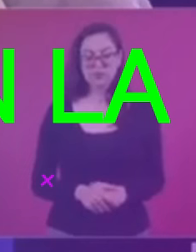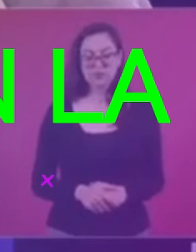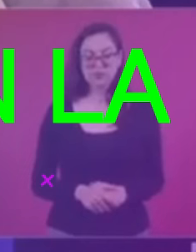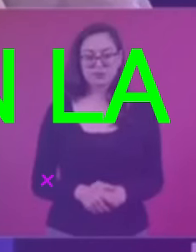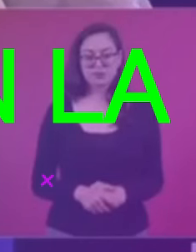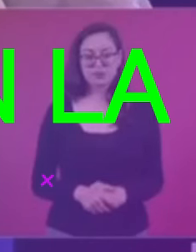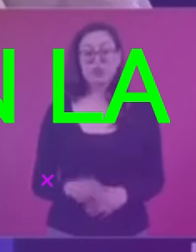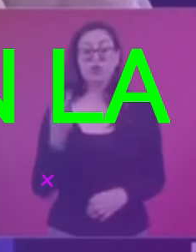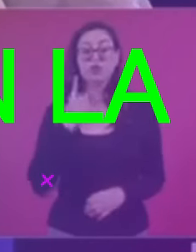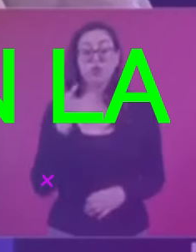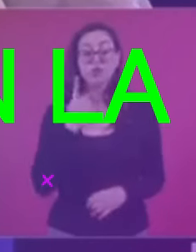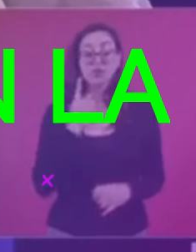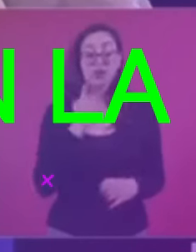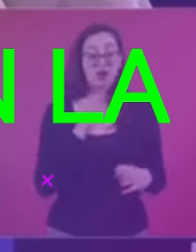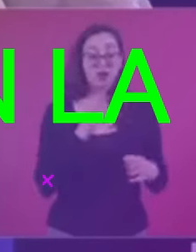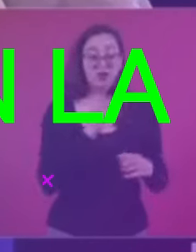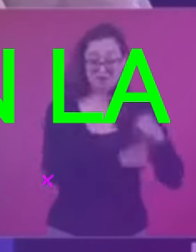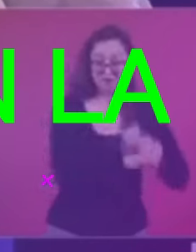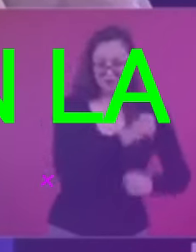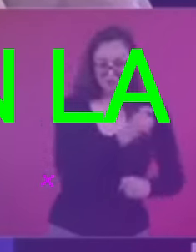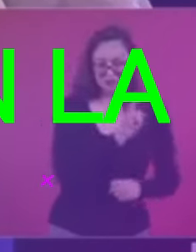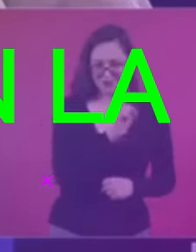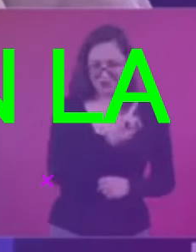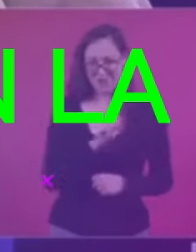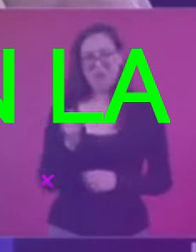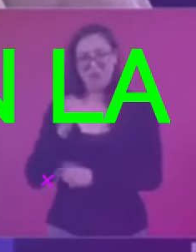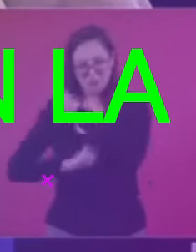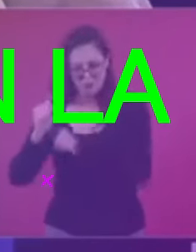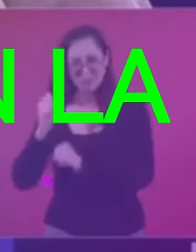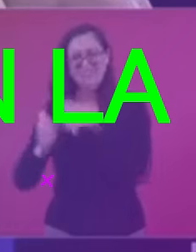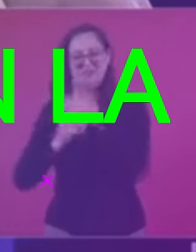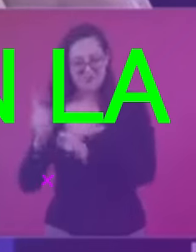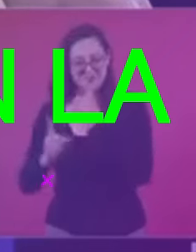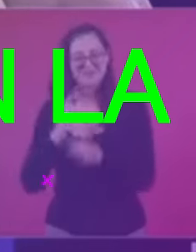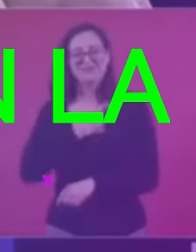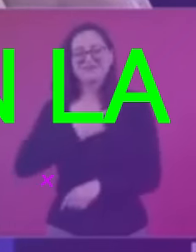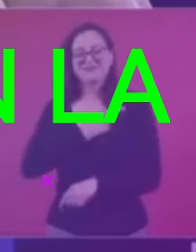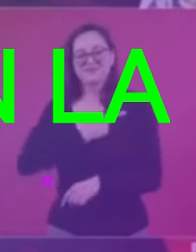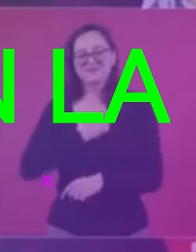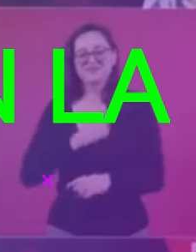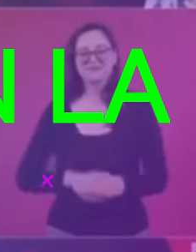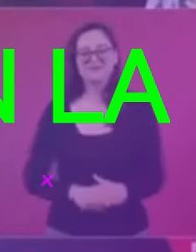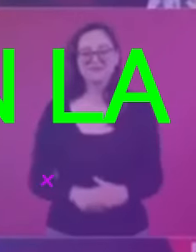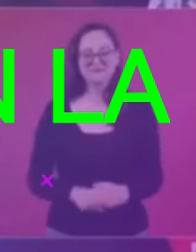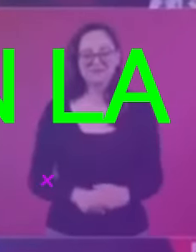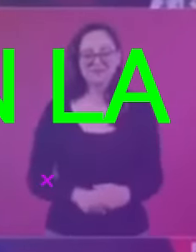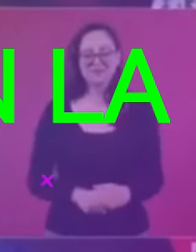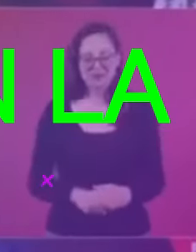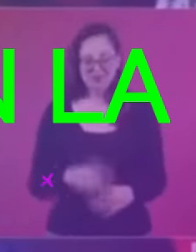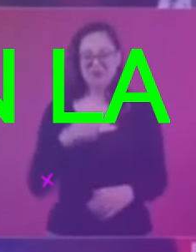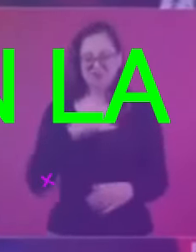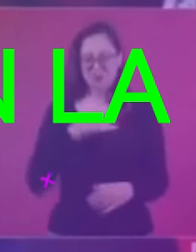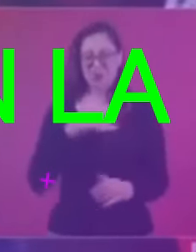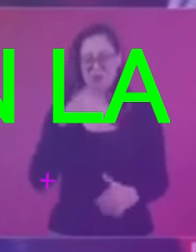López diciendo Olimpiadas, en los Juegos Olímpicos apenas salía por ahí un deportista mexicano que lograba algo e